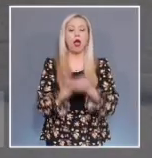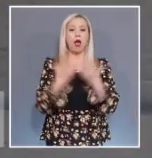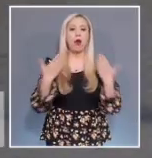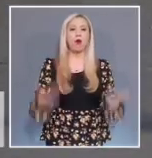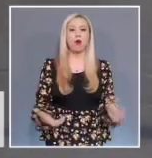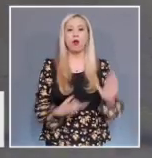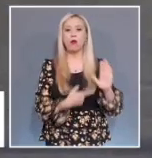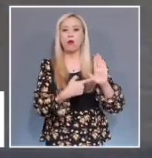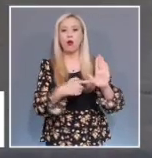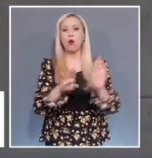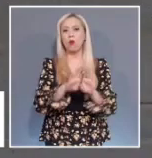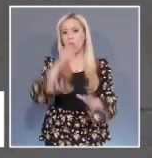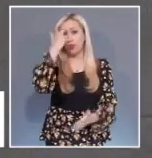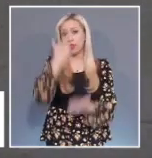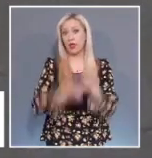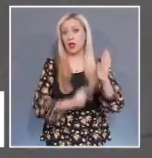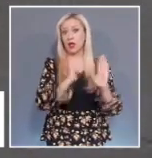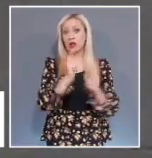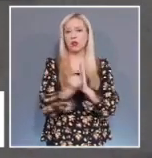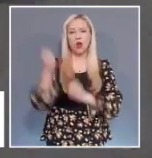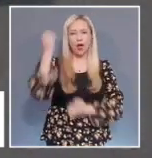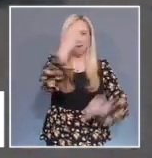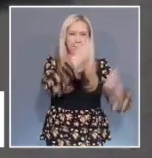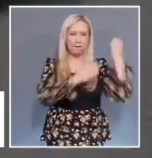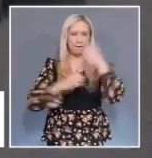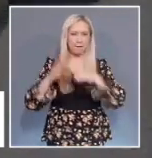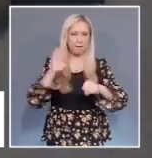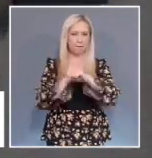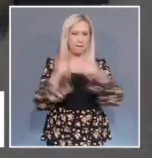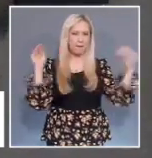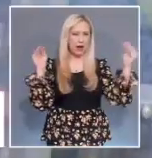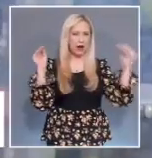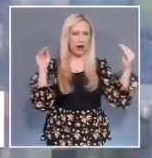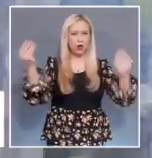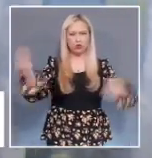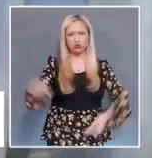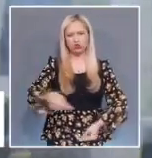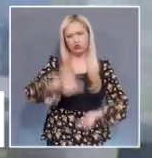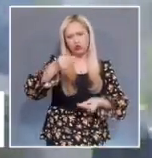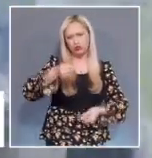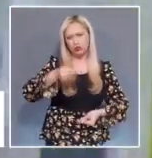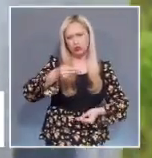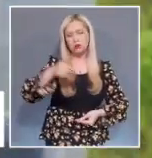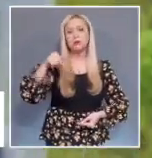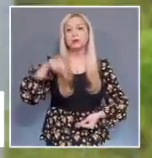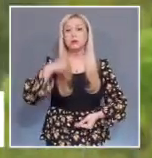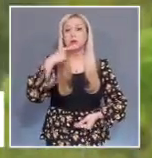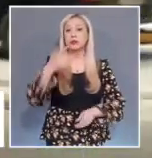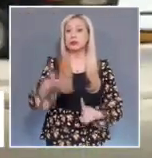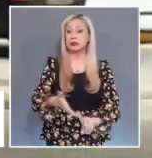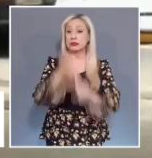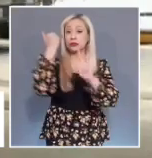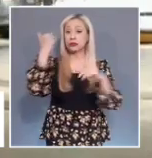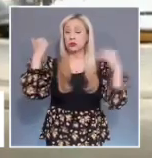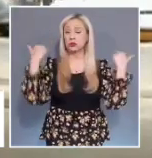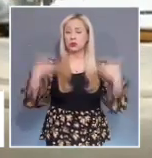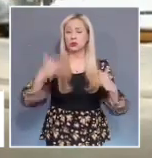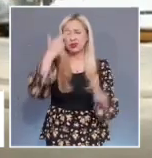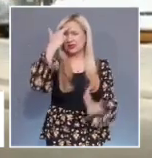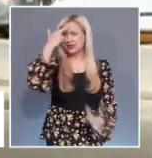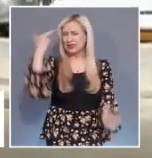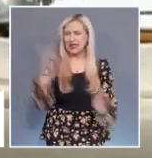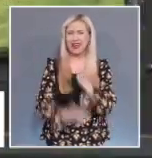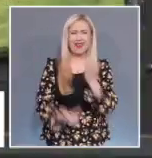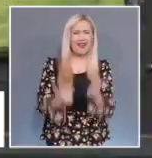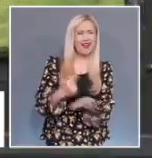un amparo en revisión, la primera sala de la Corte determinó que la desaparición forzada es una de las violaciones más graves de derechos que